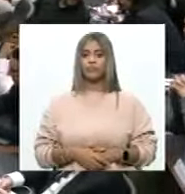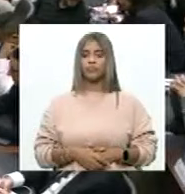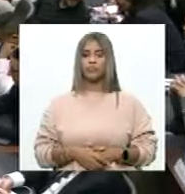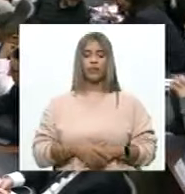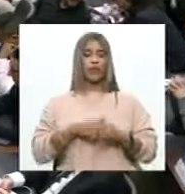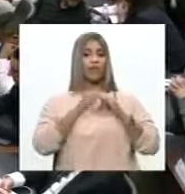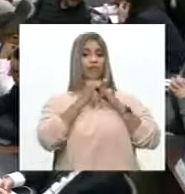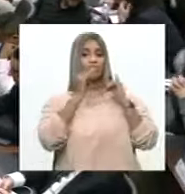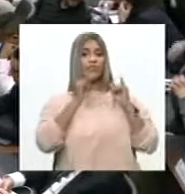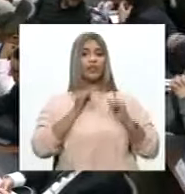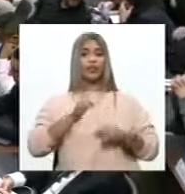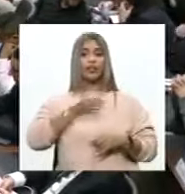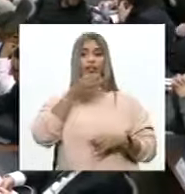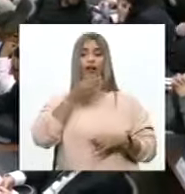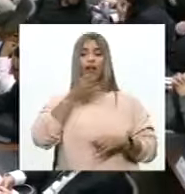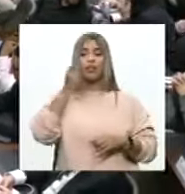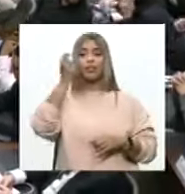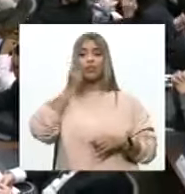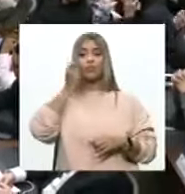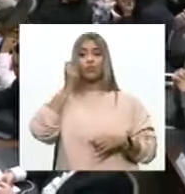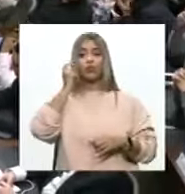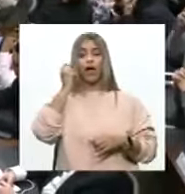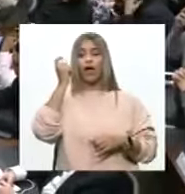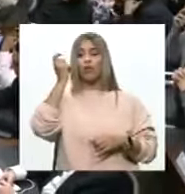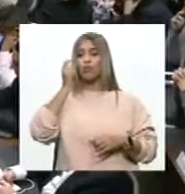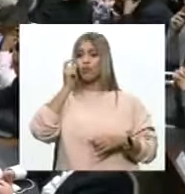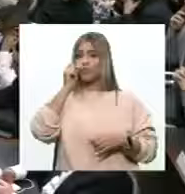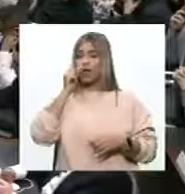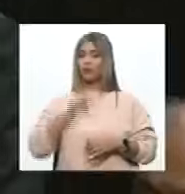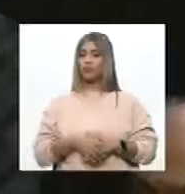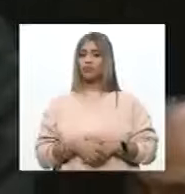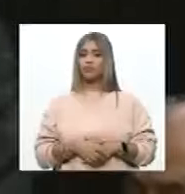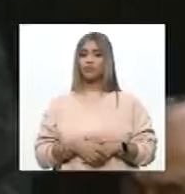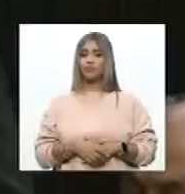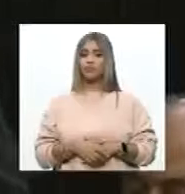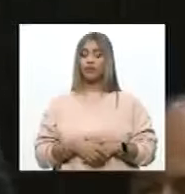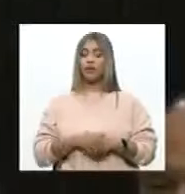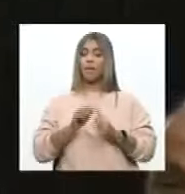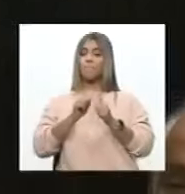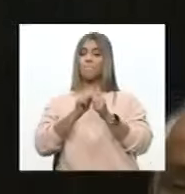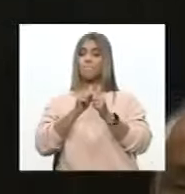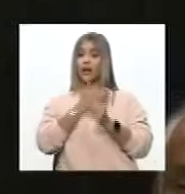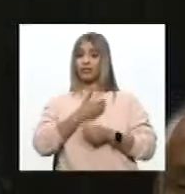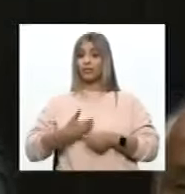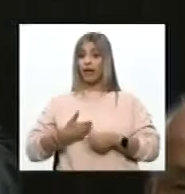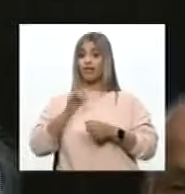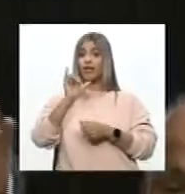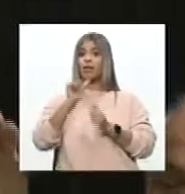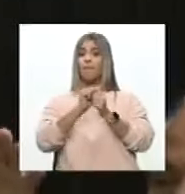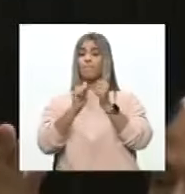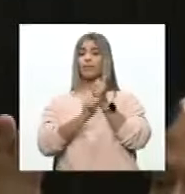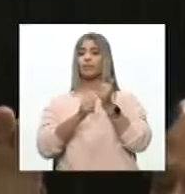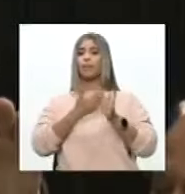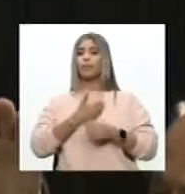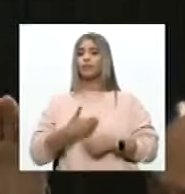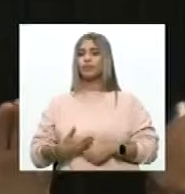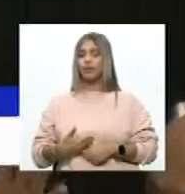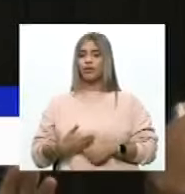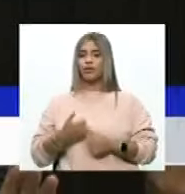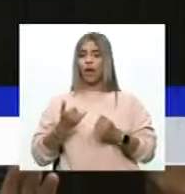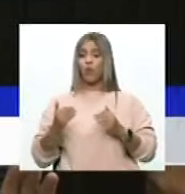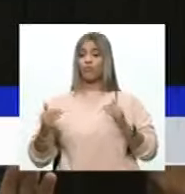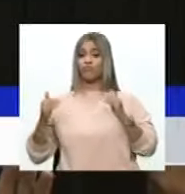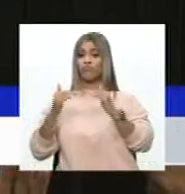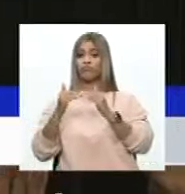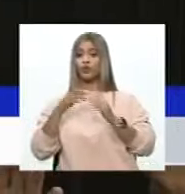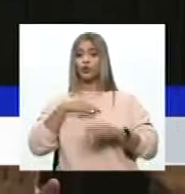Feliz tarde, diputadas, diputados, presidente, vicepresidentes. A la par de lo